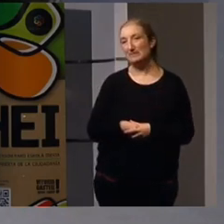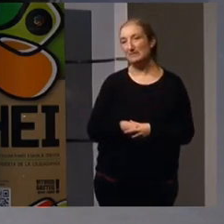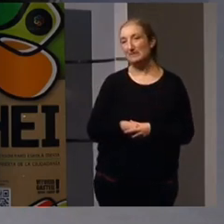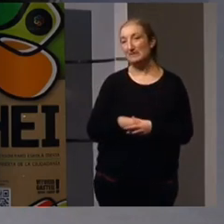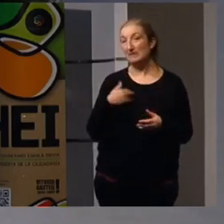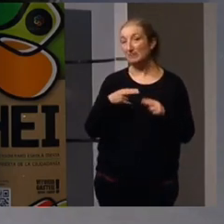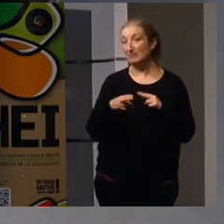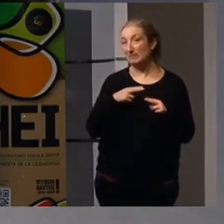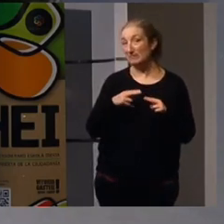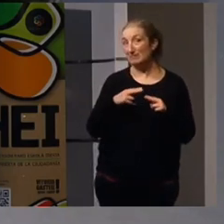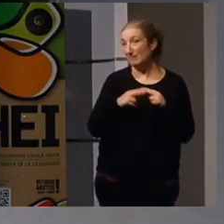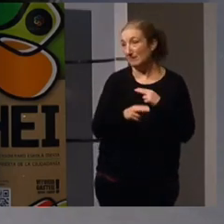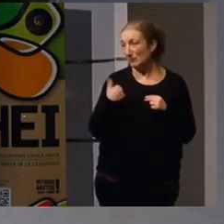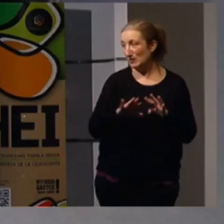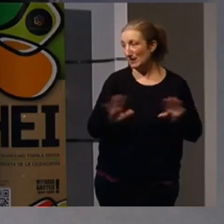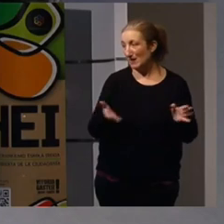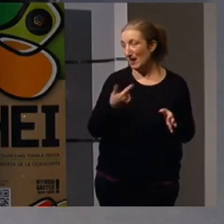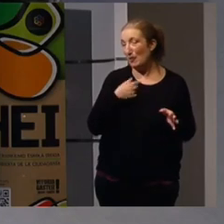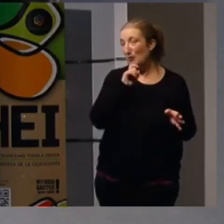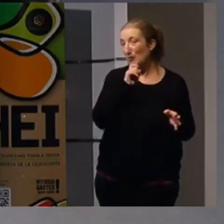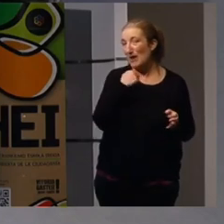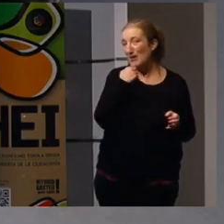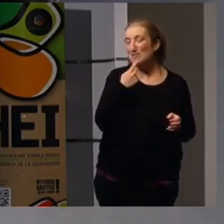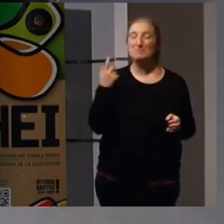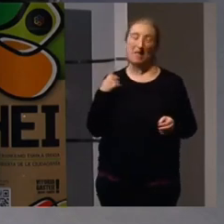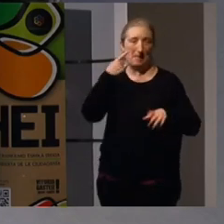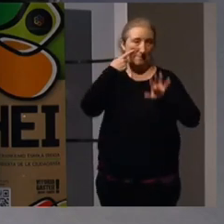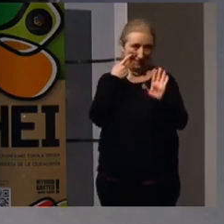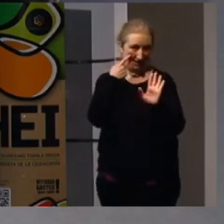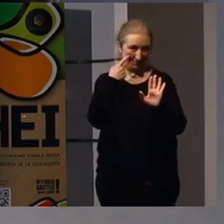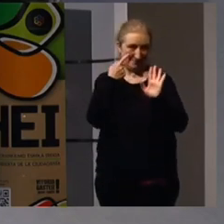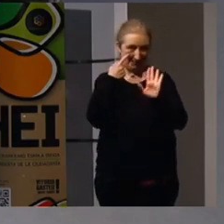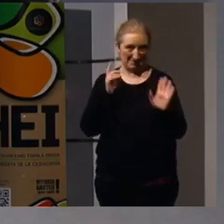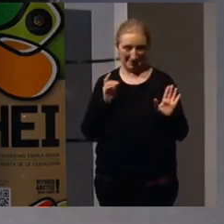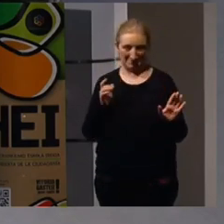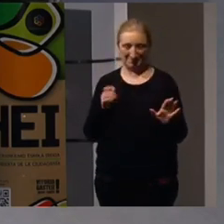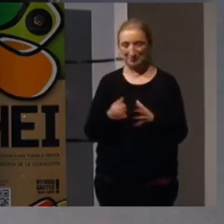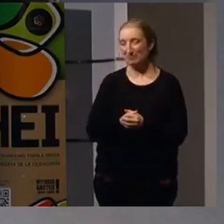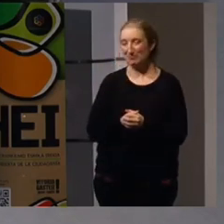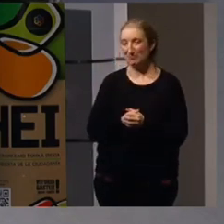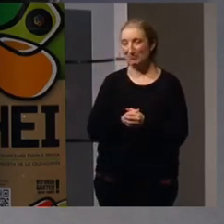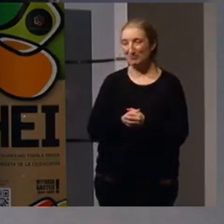¿La doy por respondida? No. ¿Nos dices algo? Mira, ¿no? O sea,